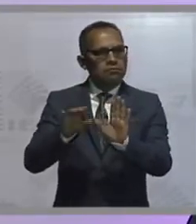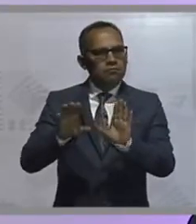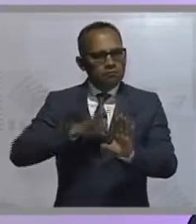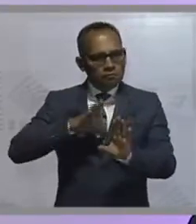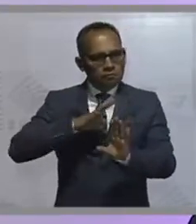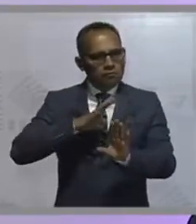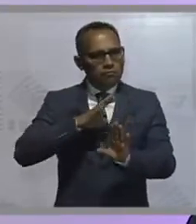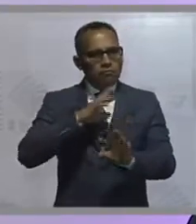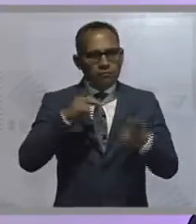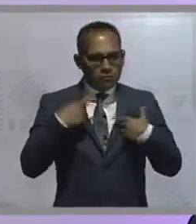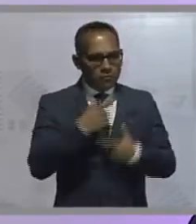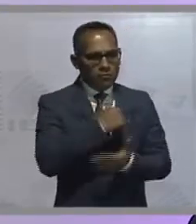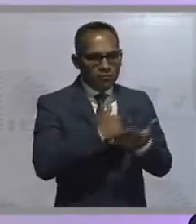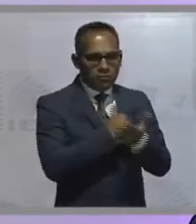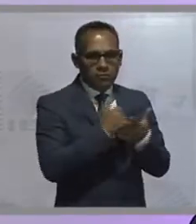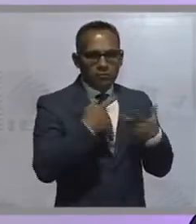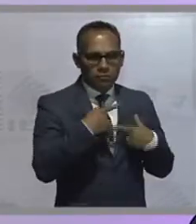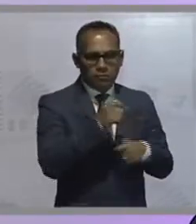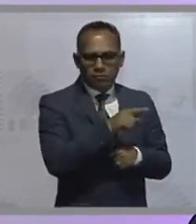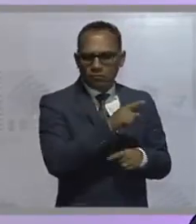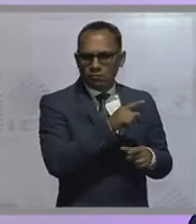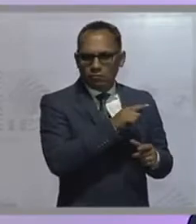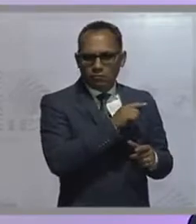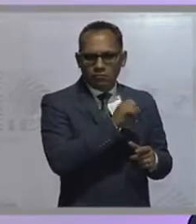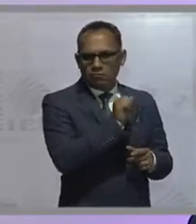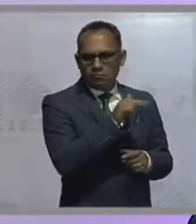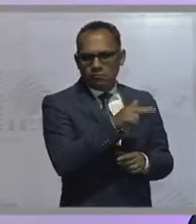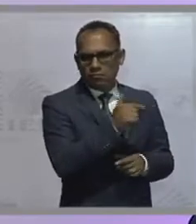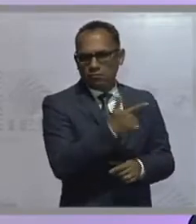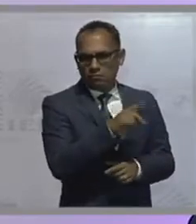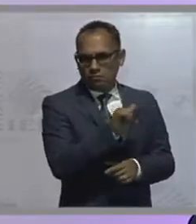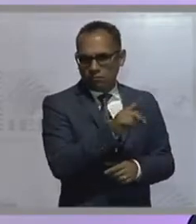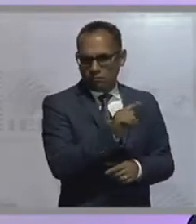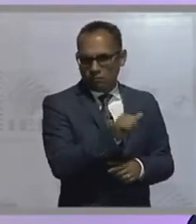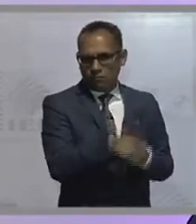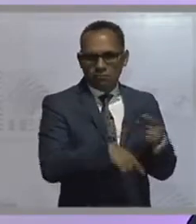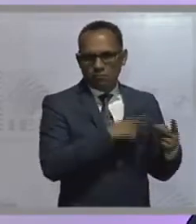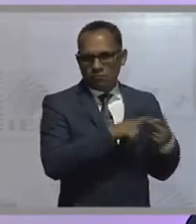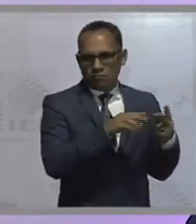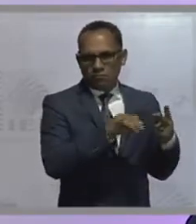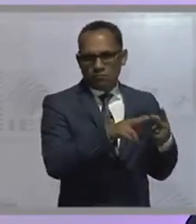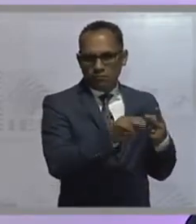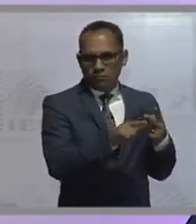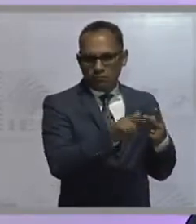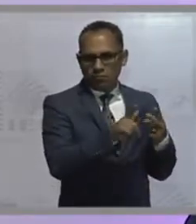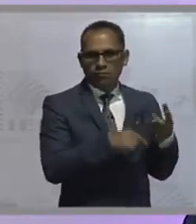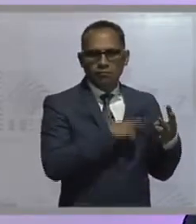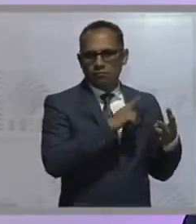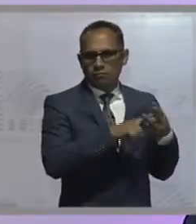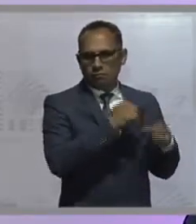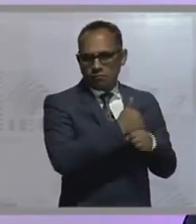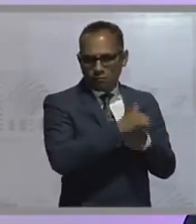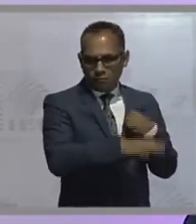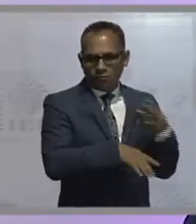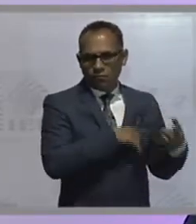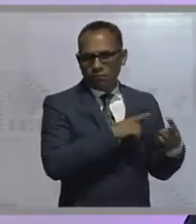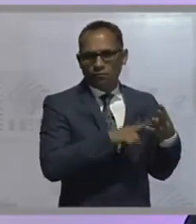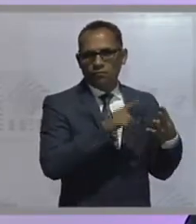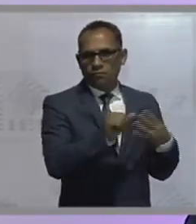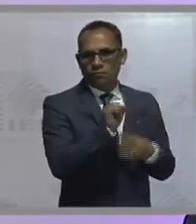de la ciudadanía en san agustín tlaxiaca el arenal actopan mineral del chico atotonilco el grande y san agustín